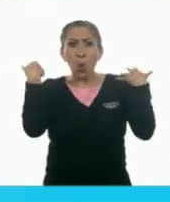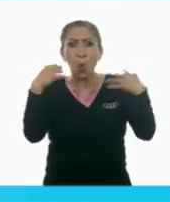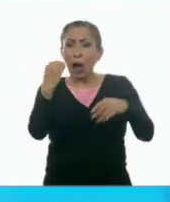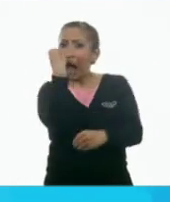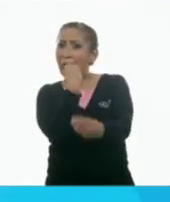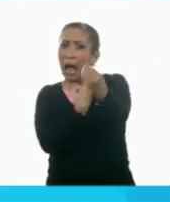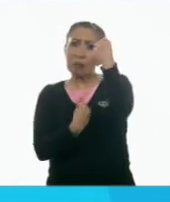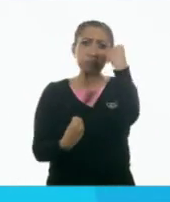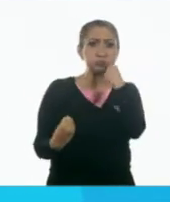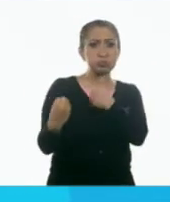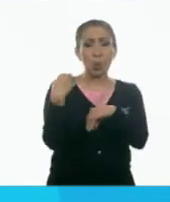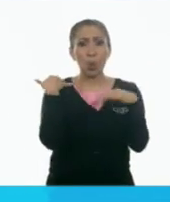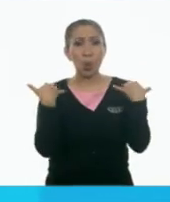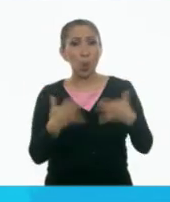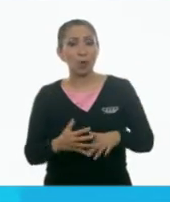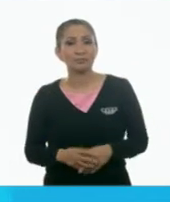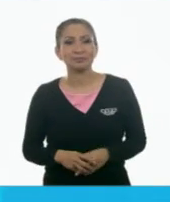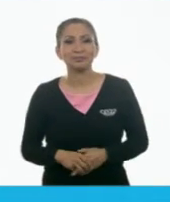increíble.